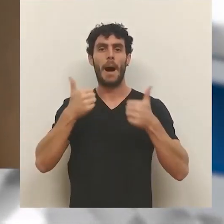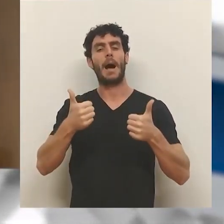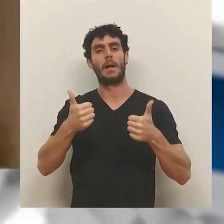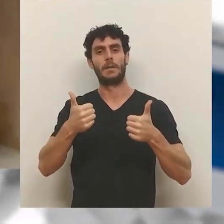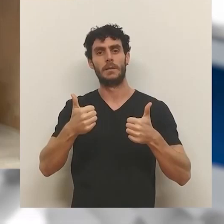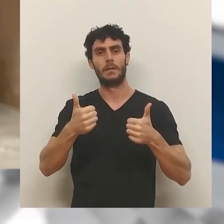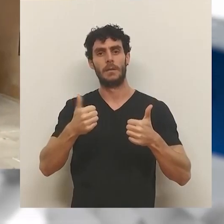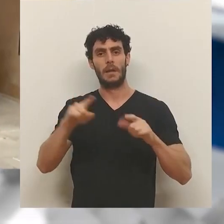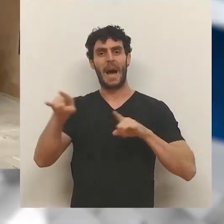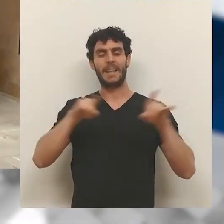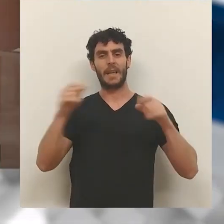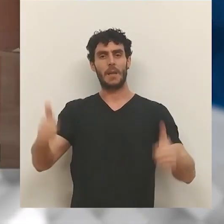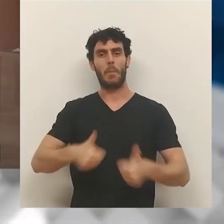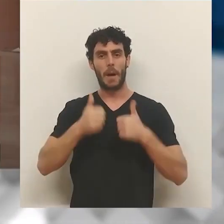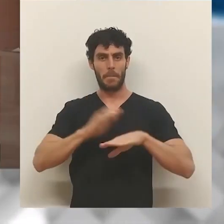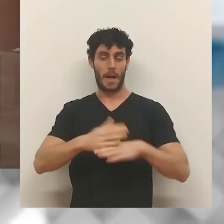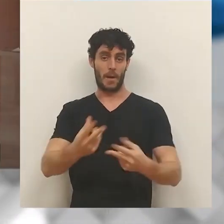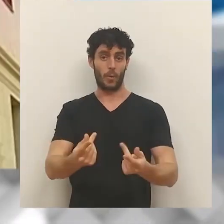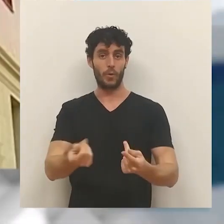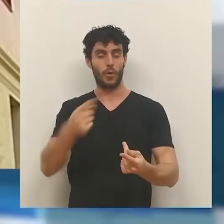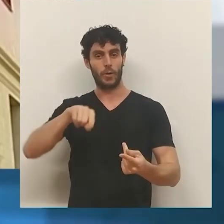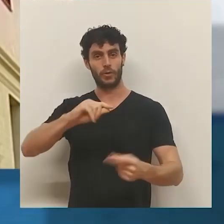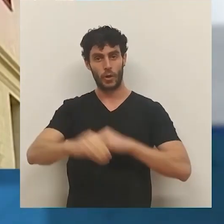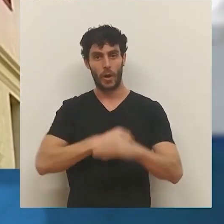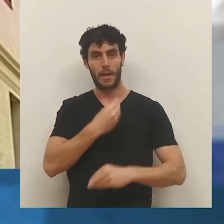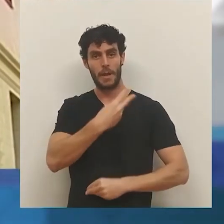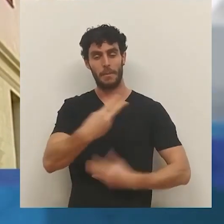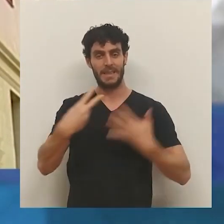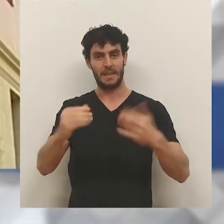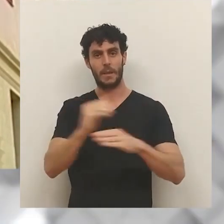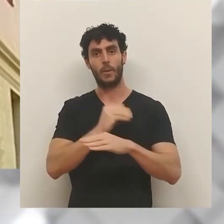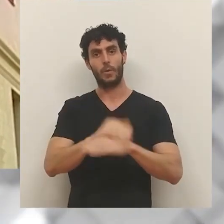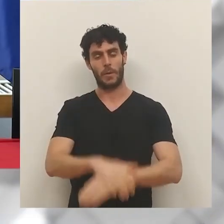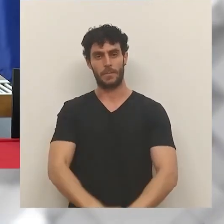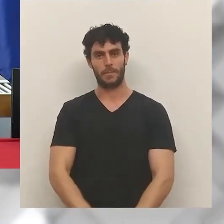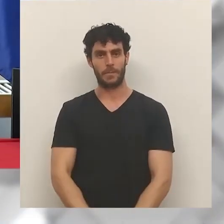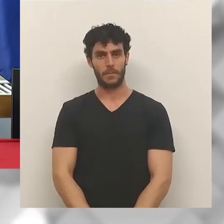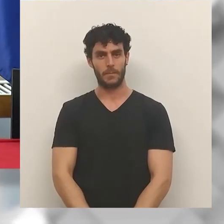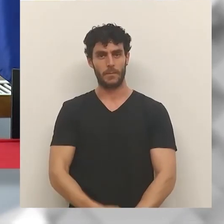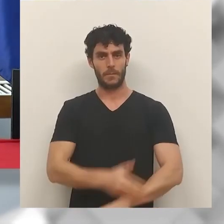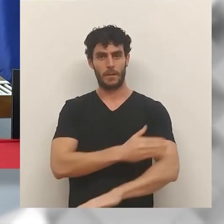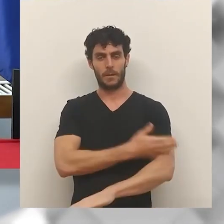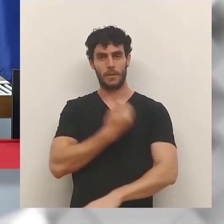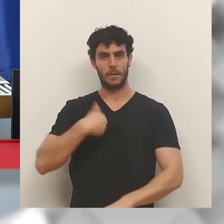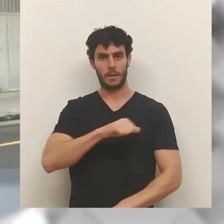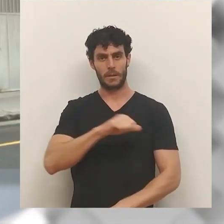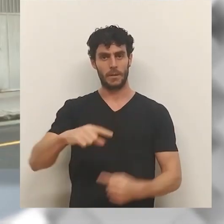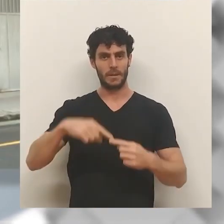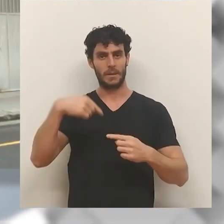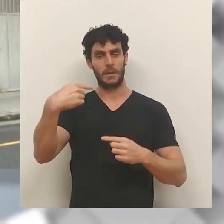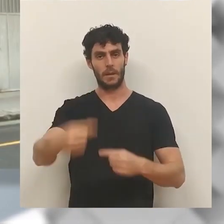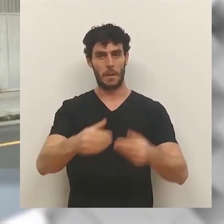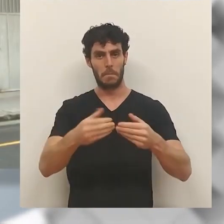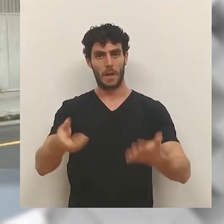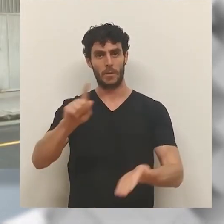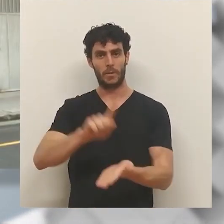también las visitas y generar un atractivo más para la ciudad y lo vamos a hacer el 27 de octubre. Y